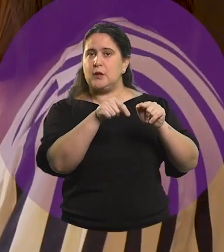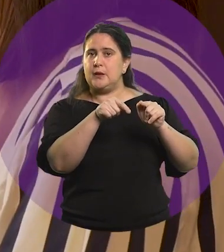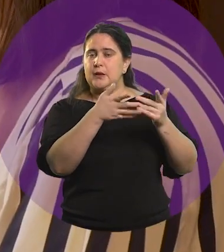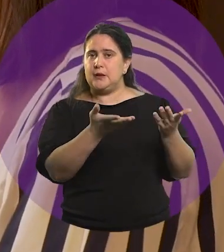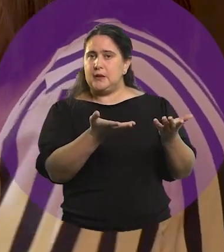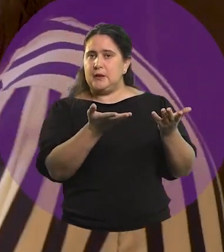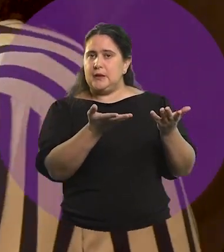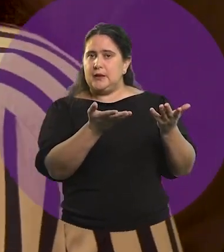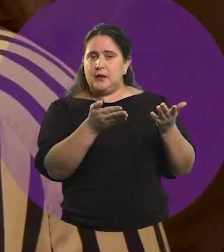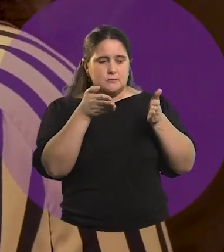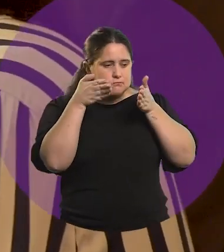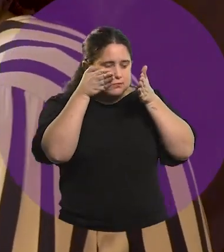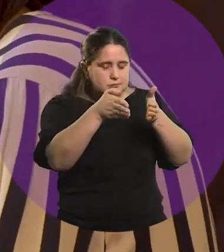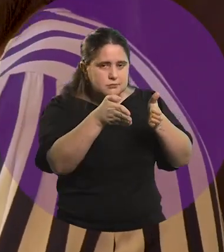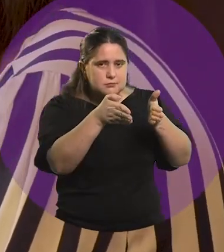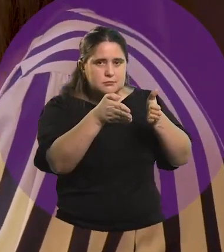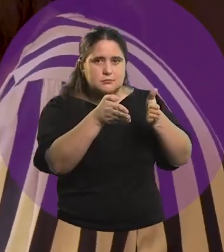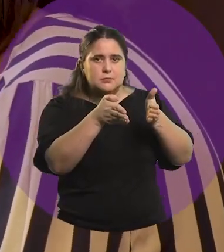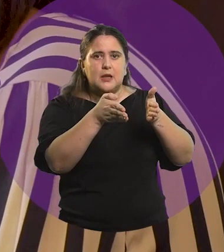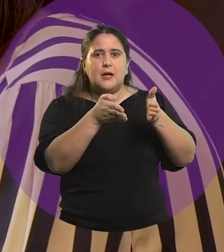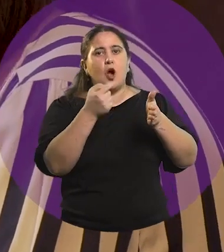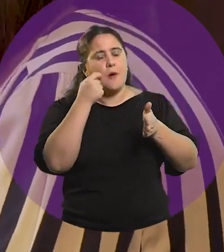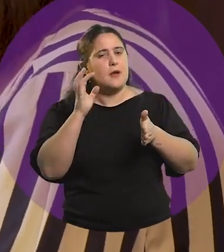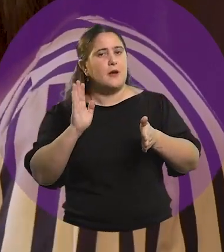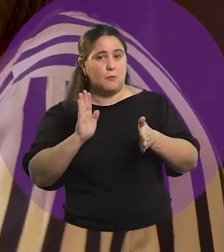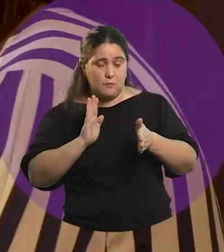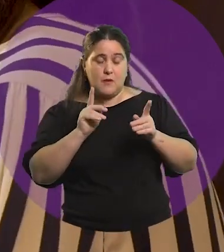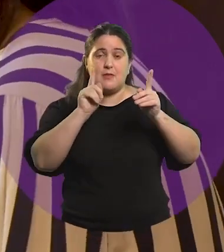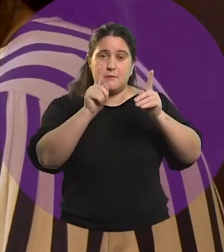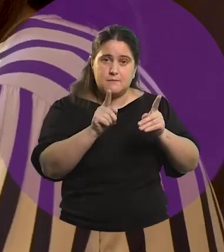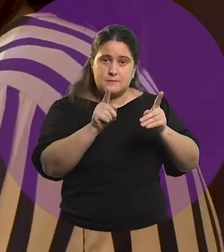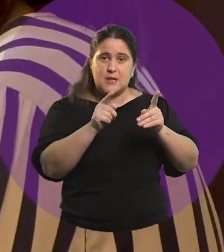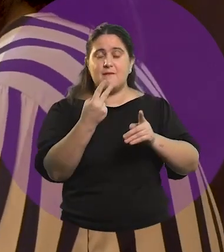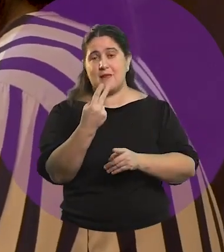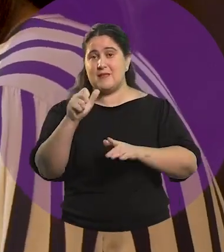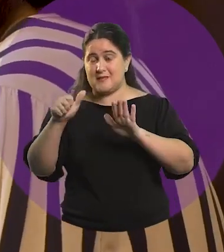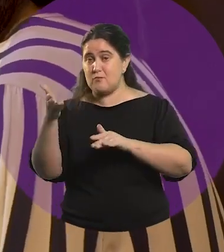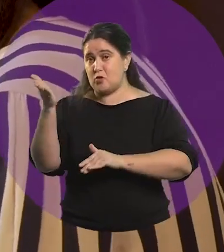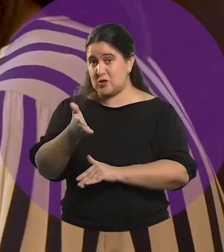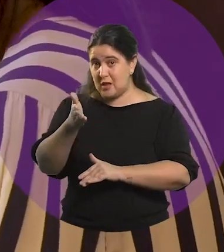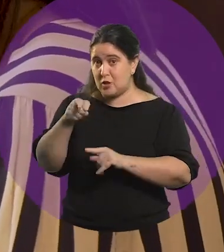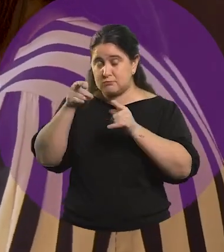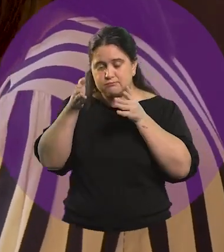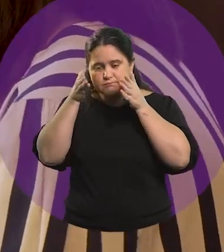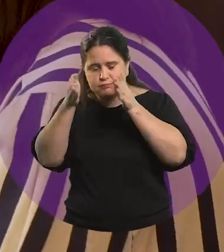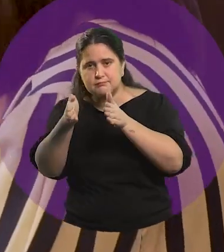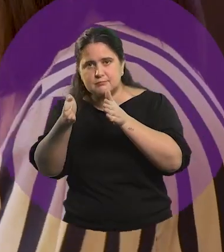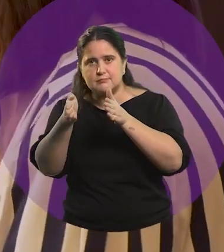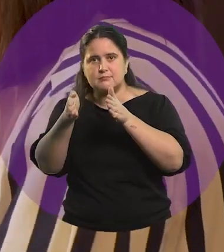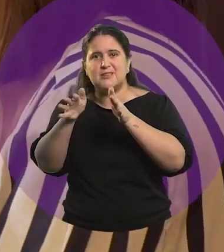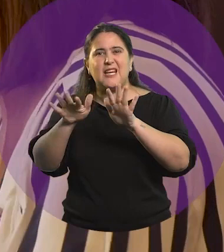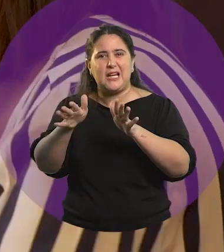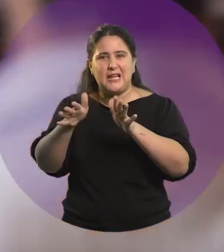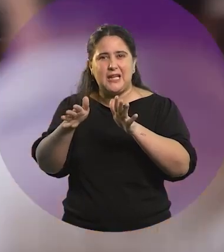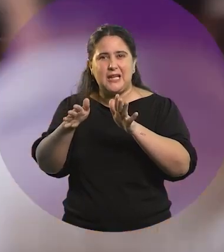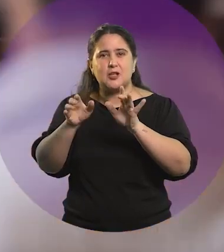comportamientos sesgados en términos de género y que además 26% de ellos tienen